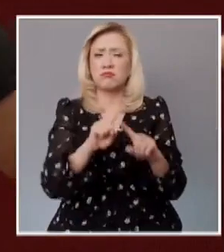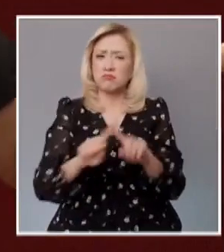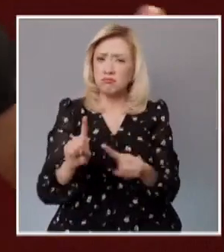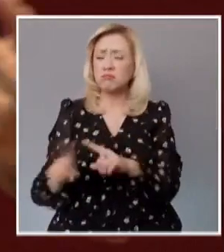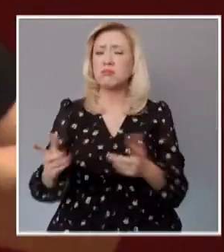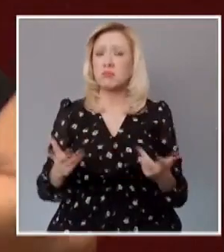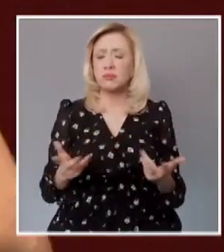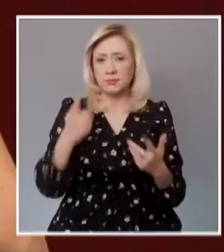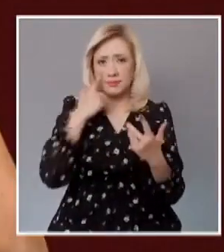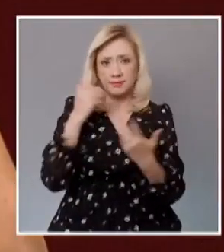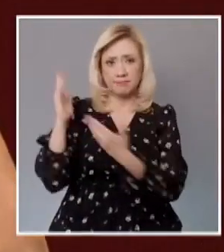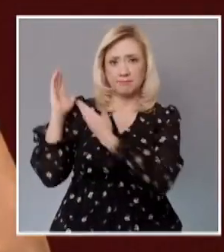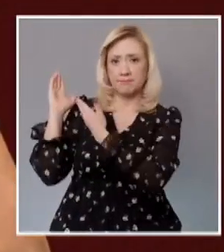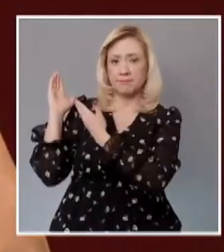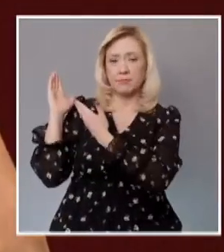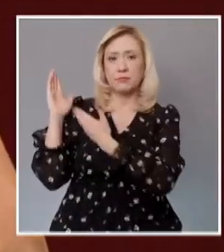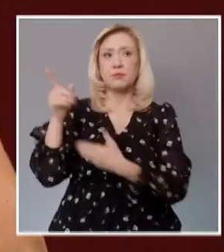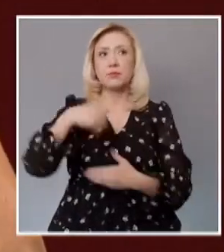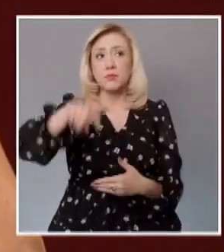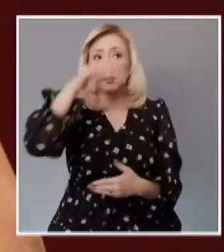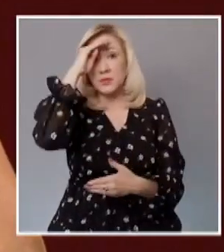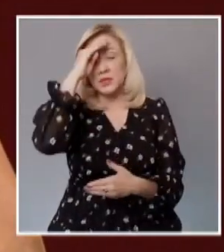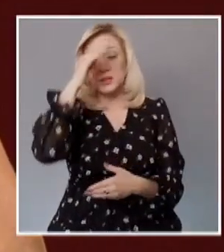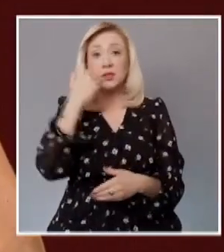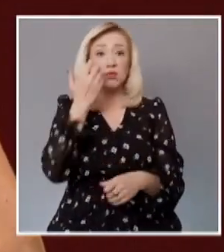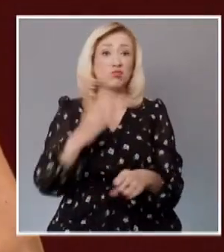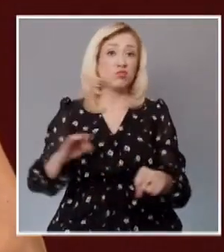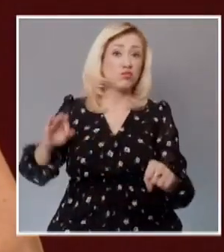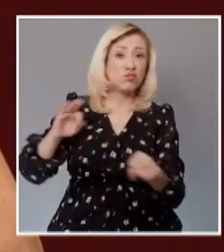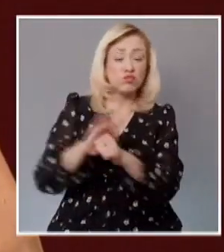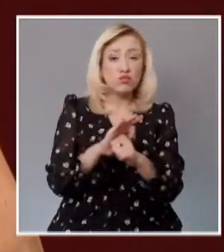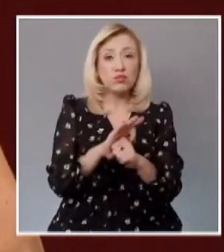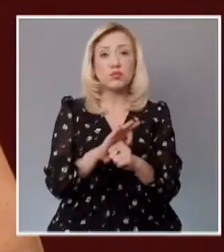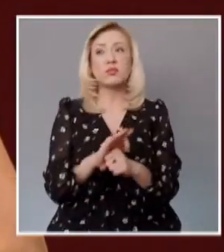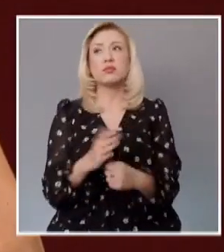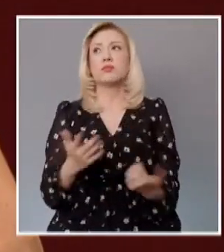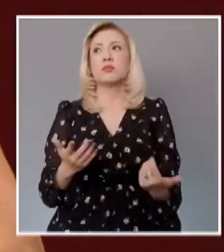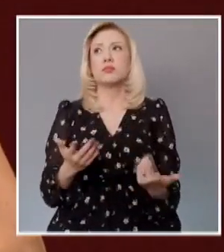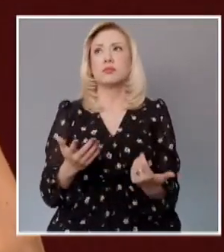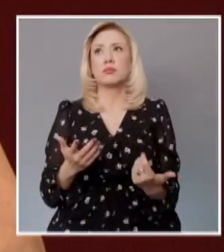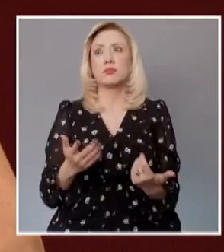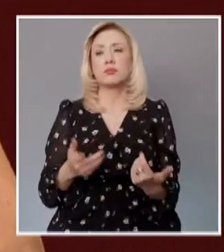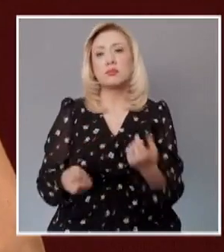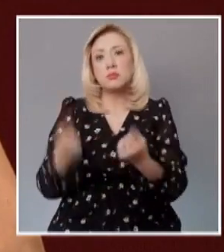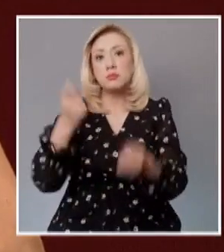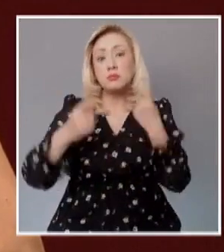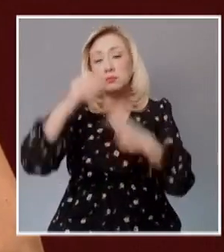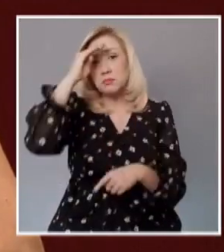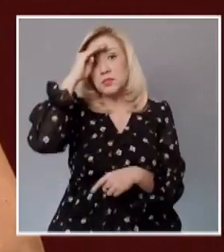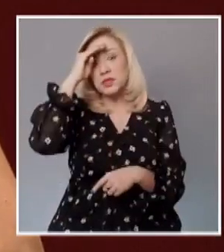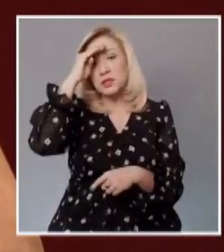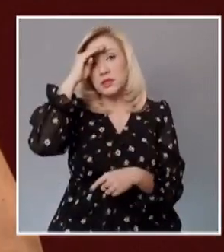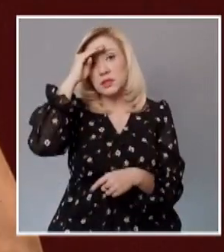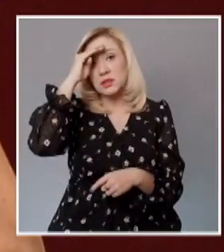pensaron ser defensoras, en algún momento pensaron que el derecho servía